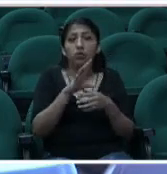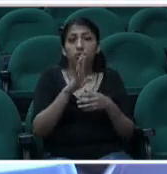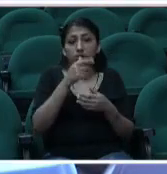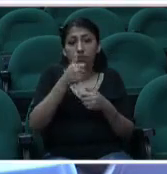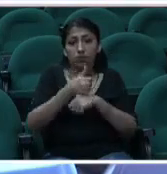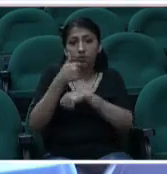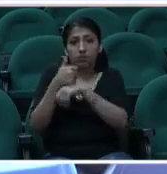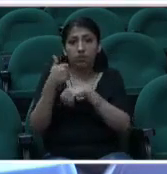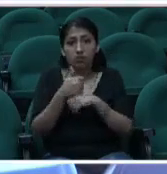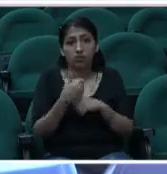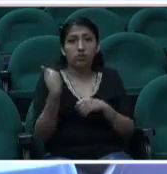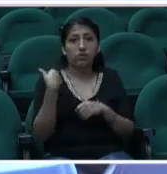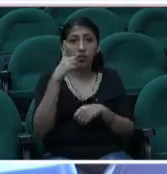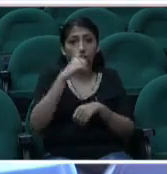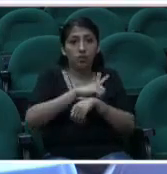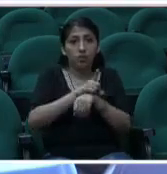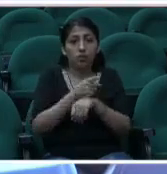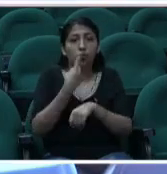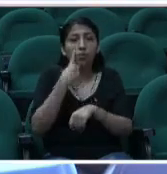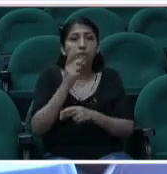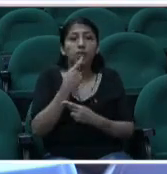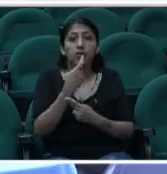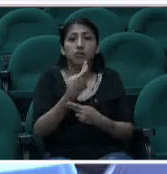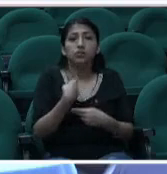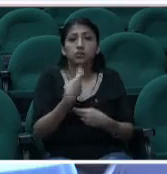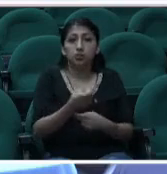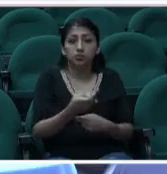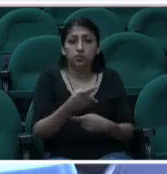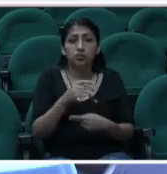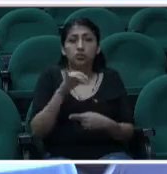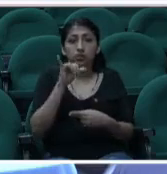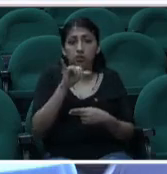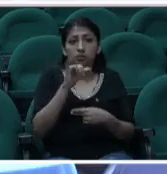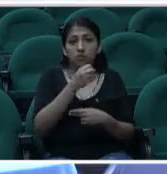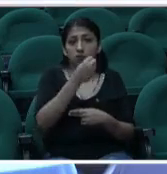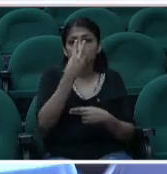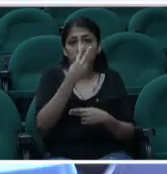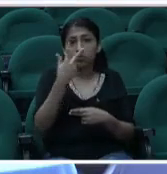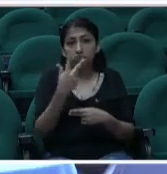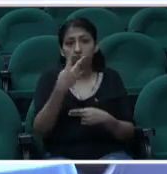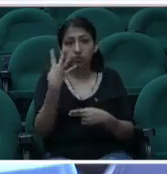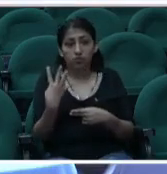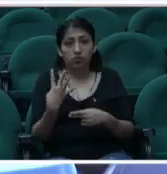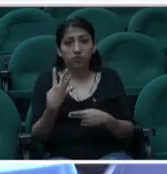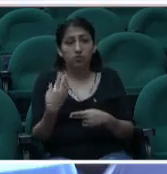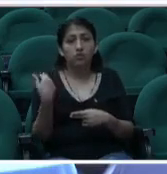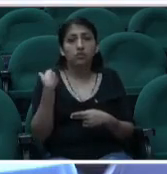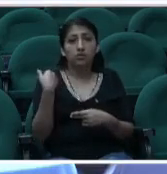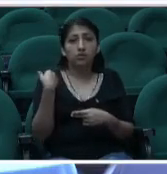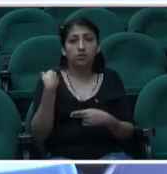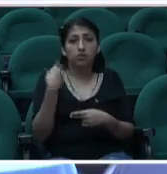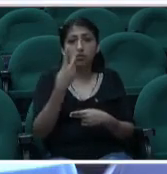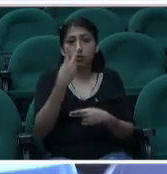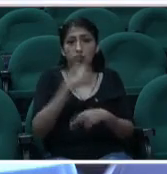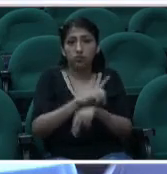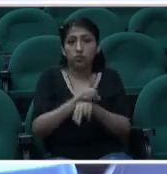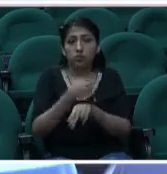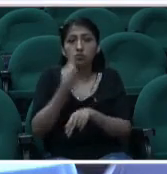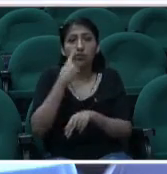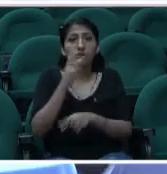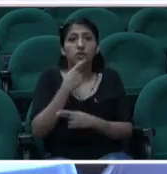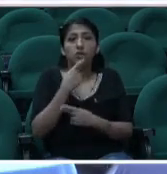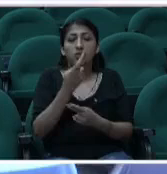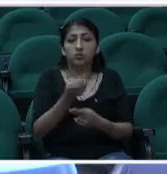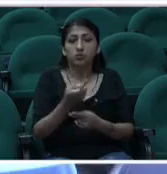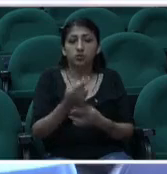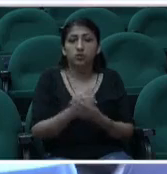contará con un minuto para su respuesta y para los bloques 2 3 y 4 tendrá 2 minutos para